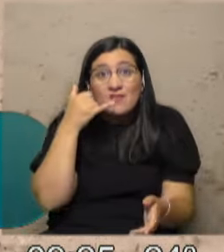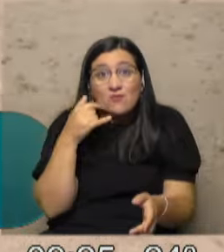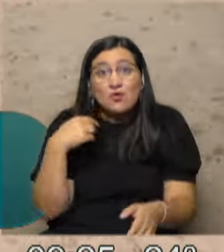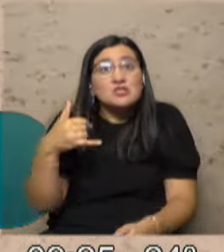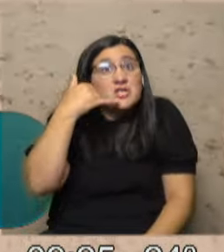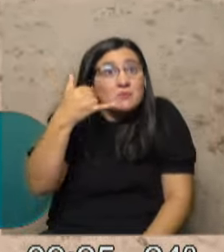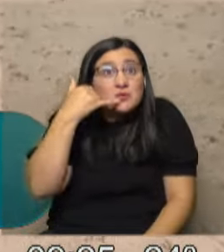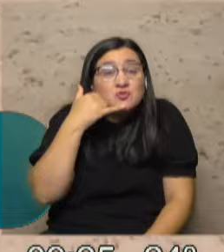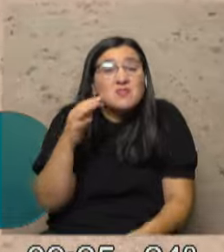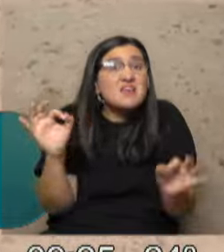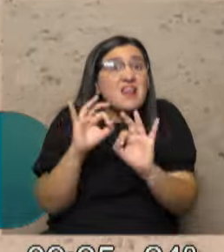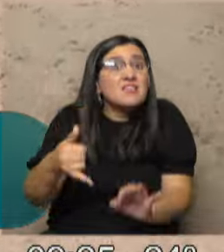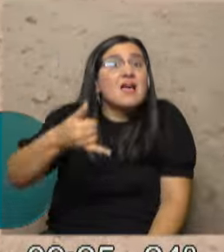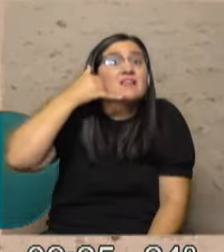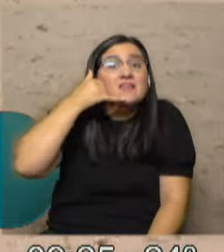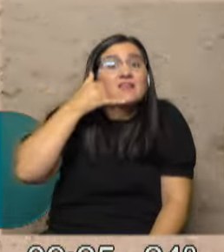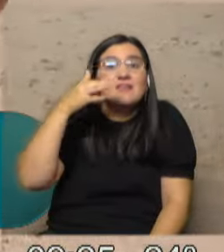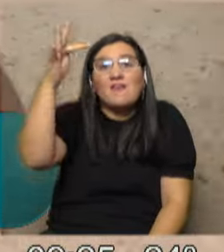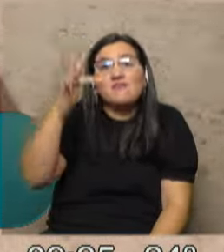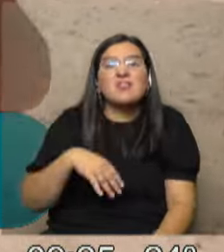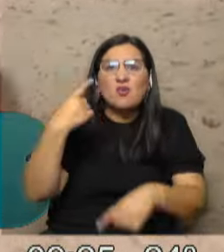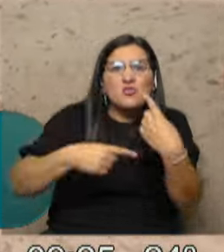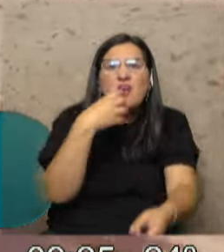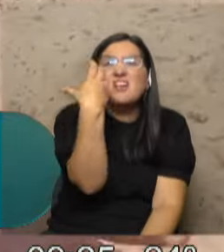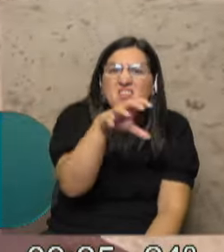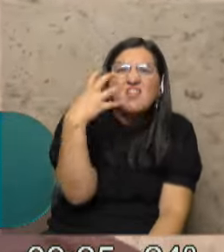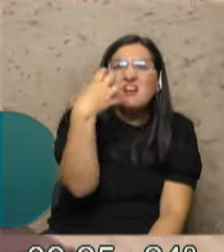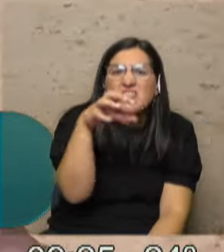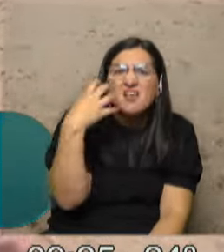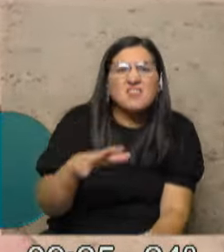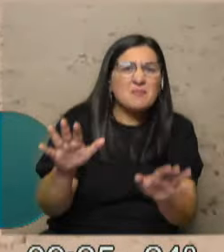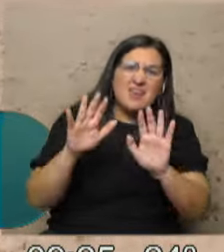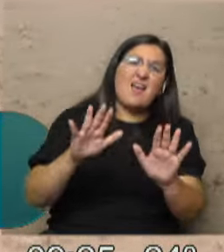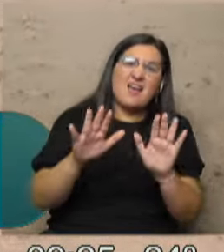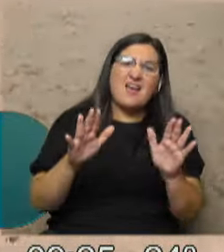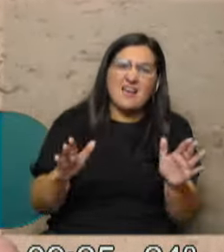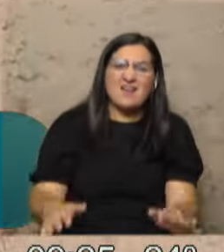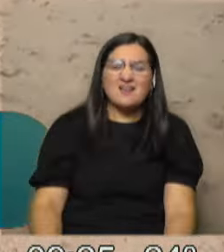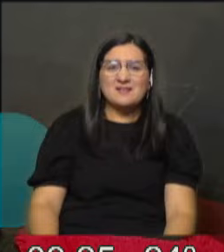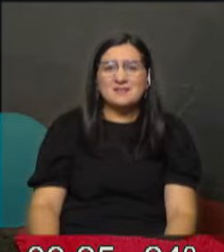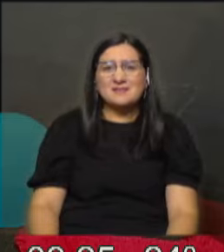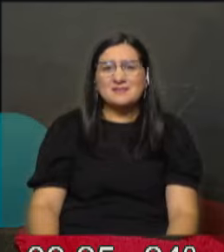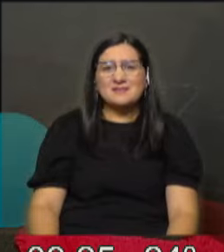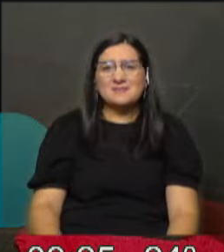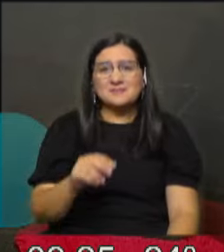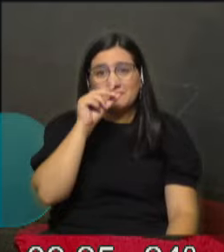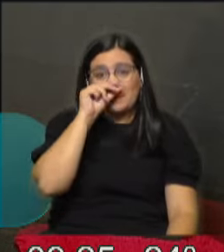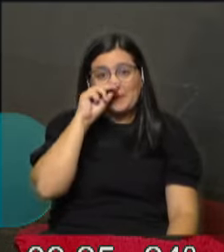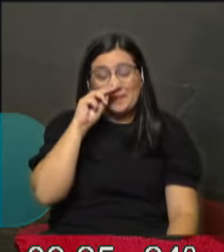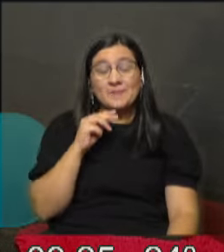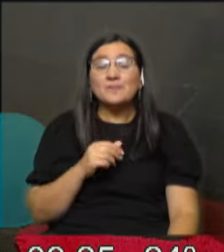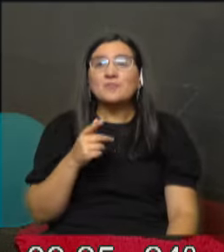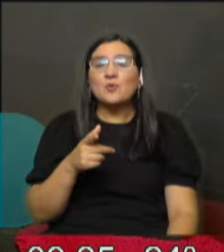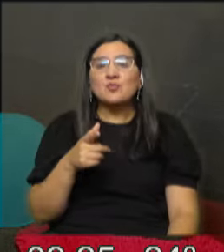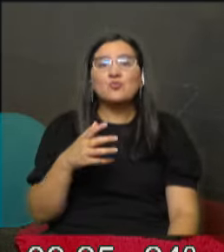me atiende nadie, vos, no me atiende nadie. Claro. Y el Fito sigue gritando y gritando, vos. ¡Mentira! No era un contrato cuando